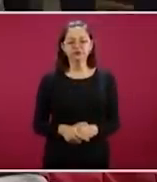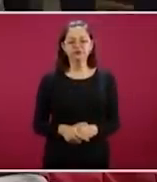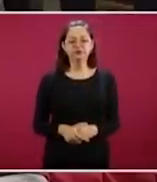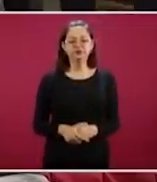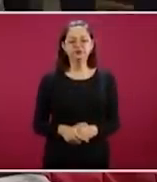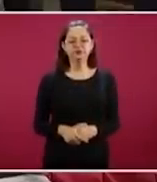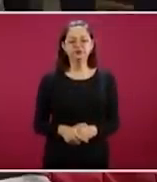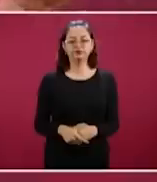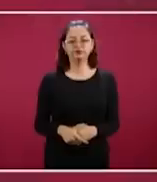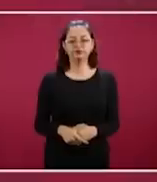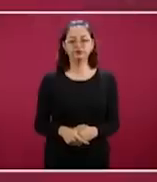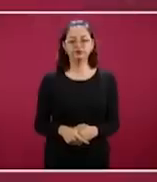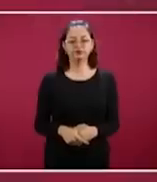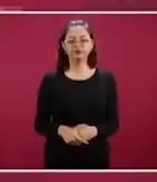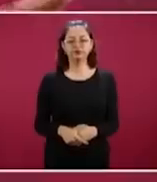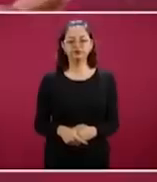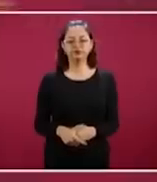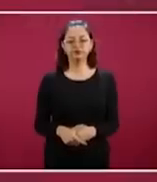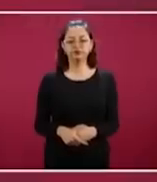No hemos tenido